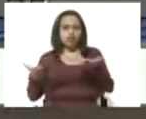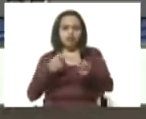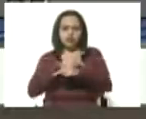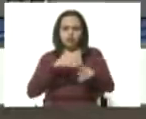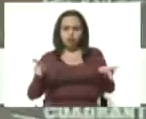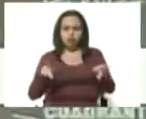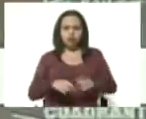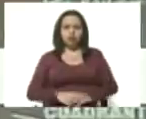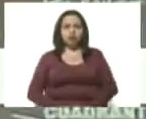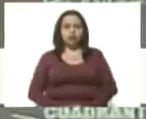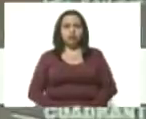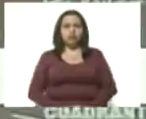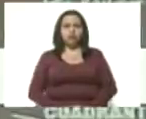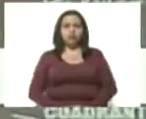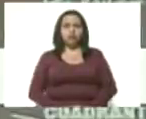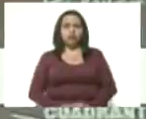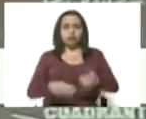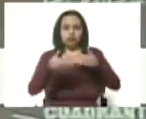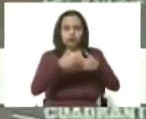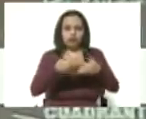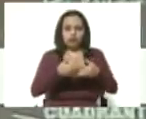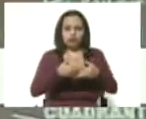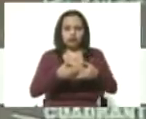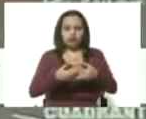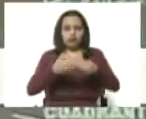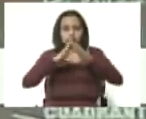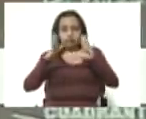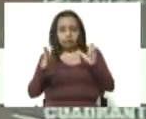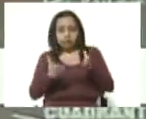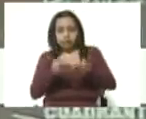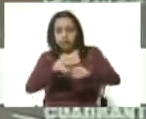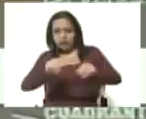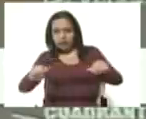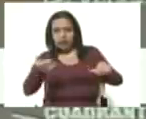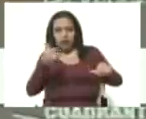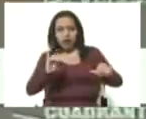públicos, amenazas geográficas,